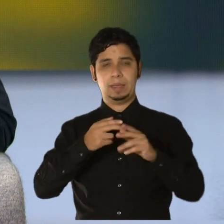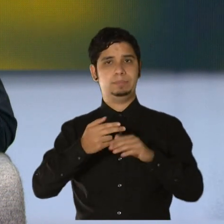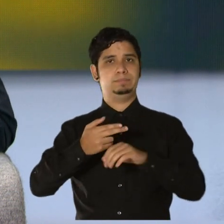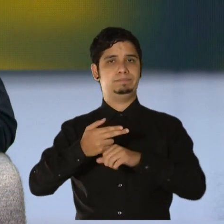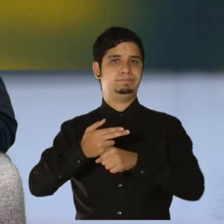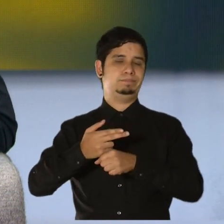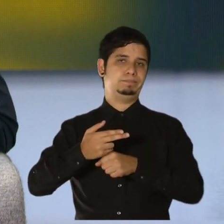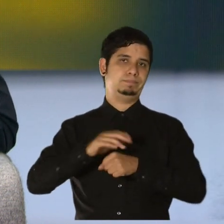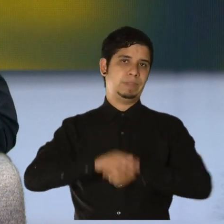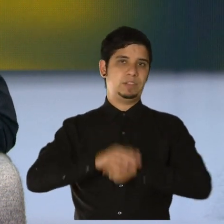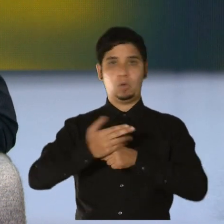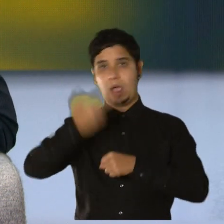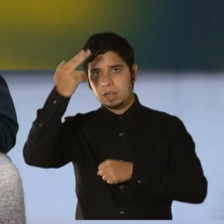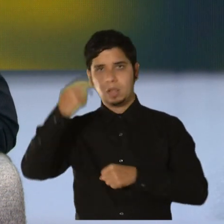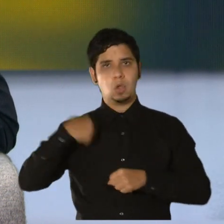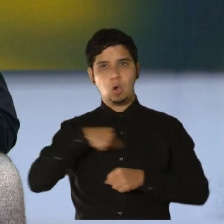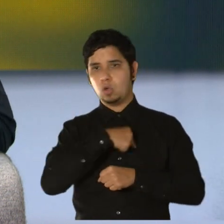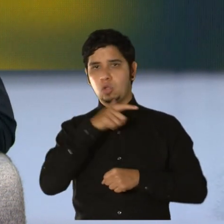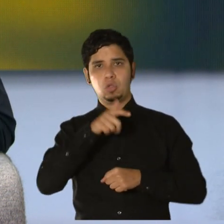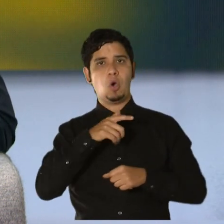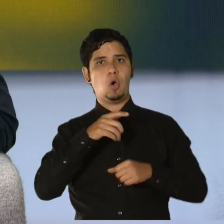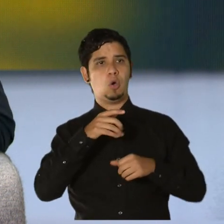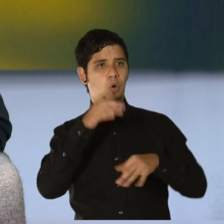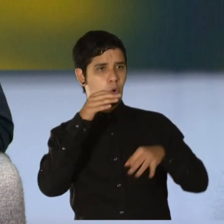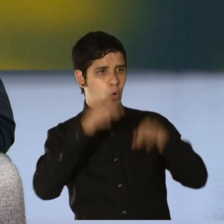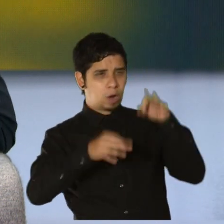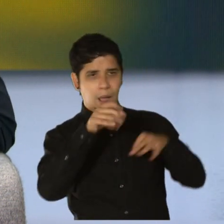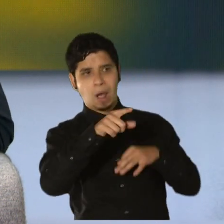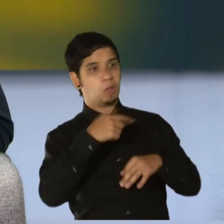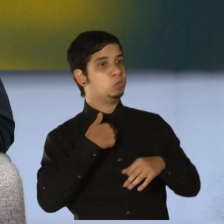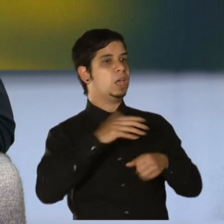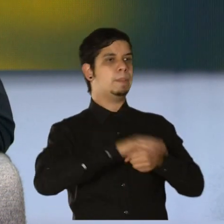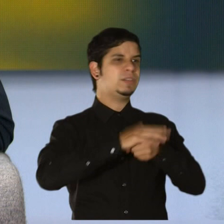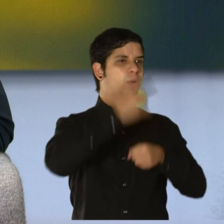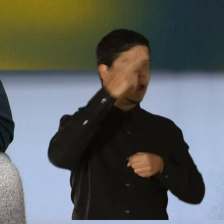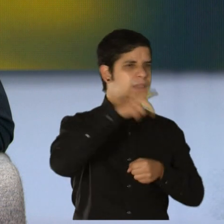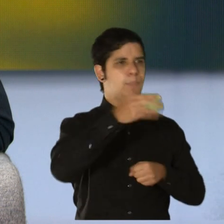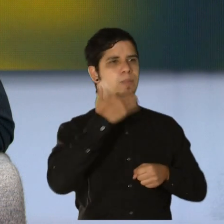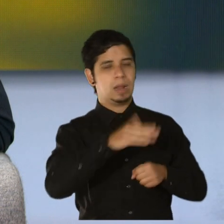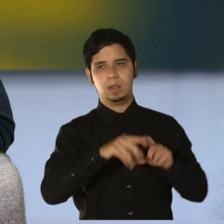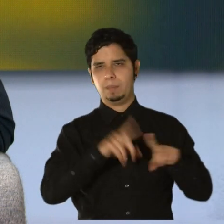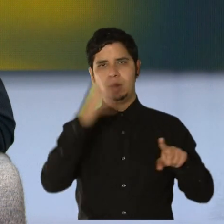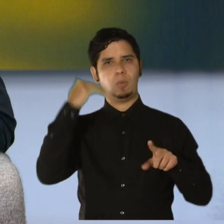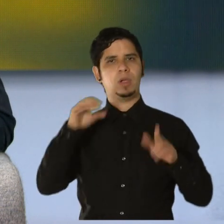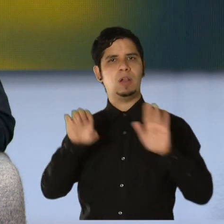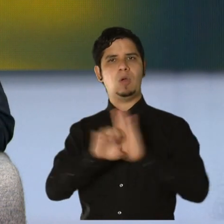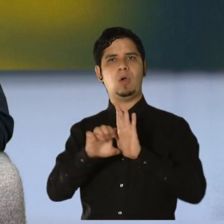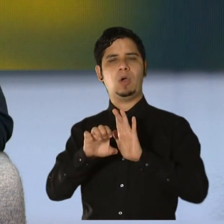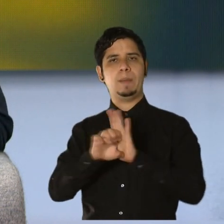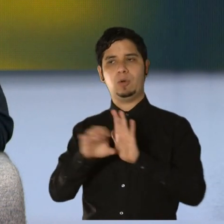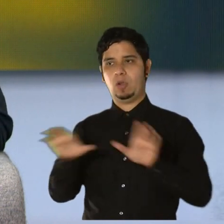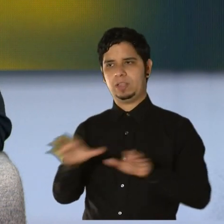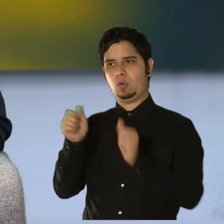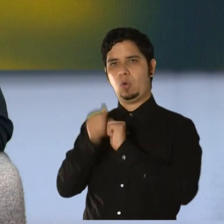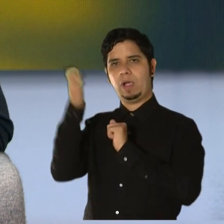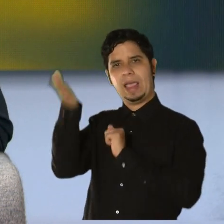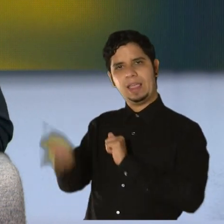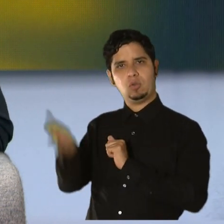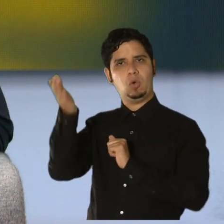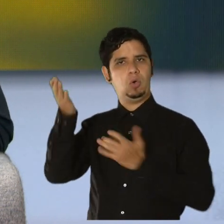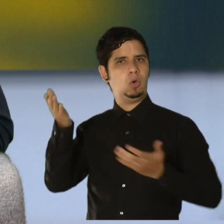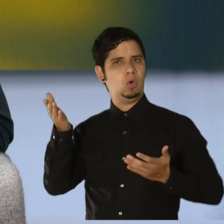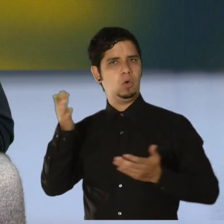juzgamos a las personas, ¿verdad?, por sus enfermedades. Pues porque entonces lo tenemos que hacer con el uso problemático de sustancias, porque tenemos que crear este estigma